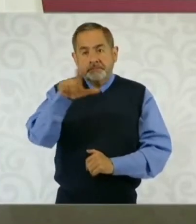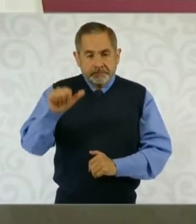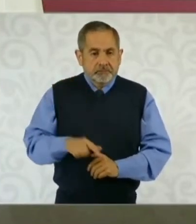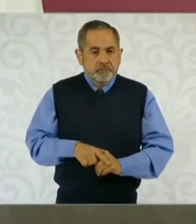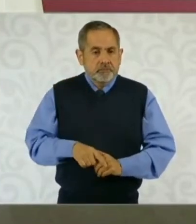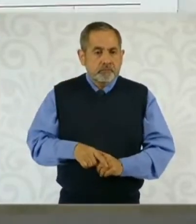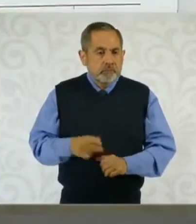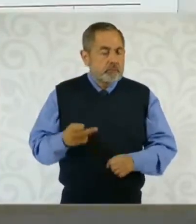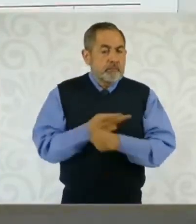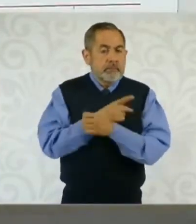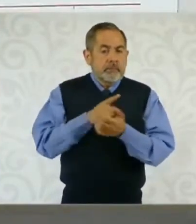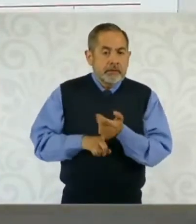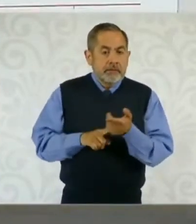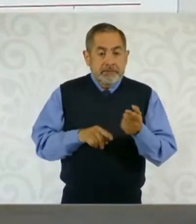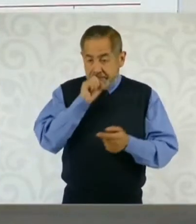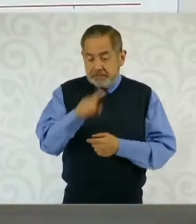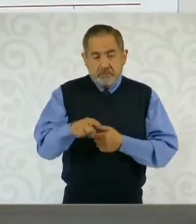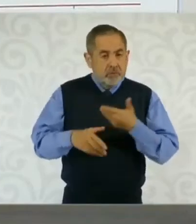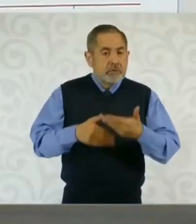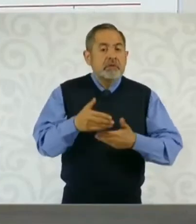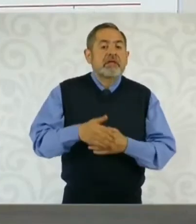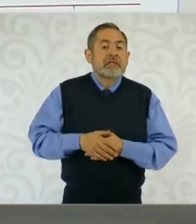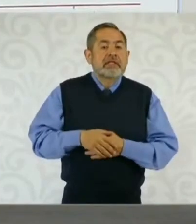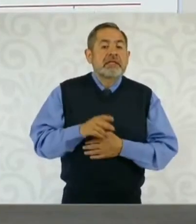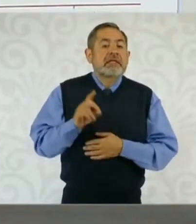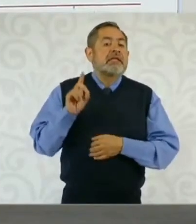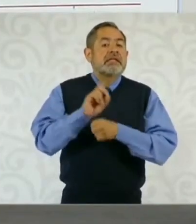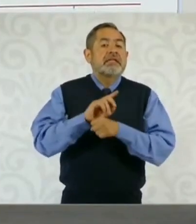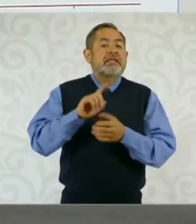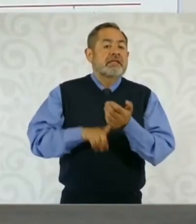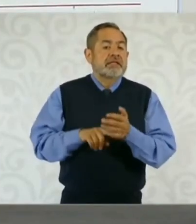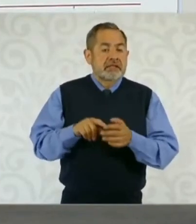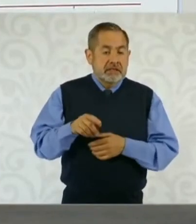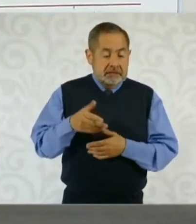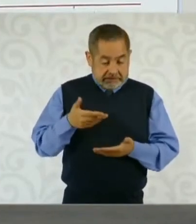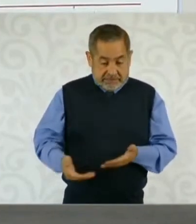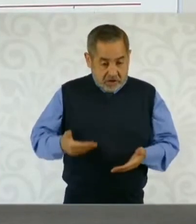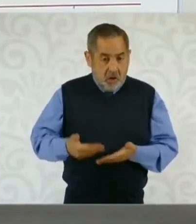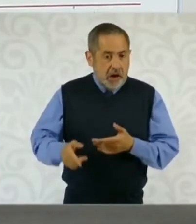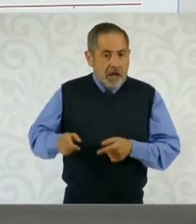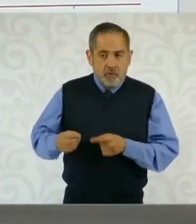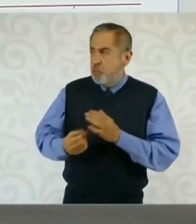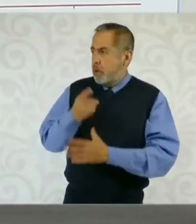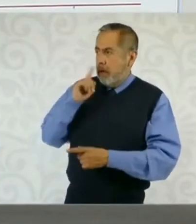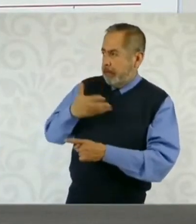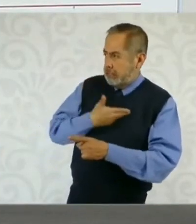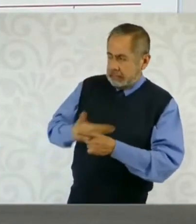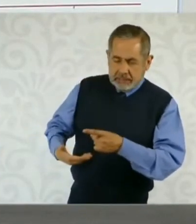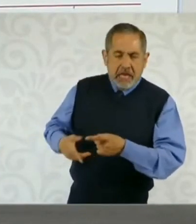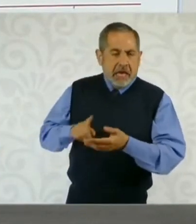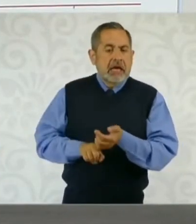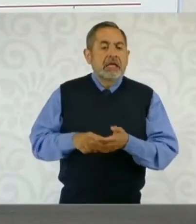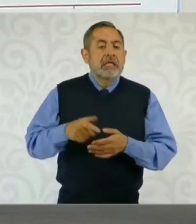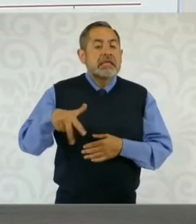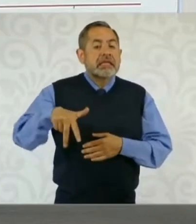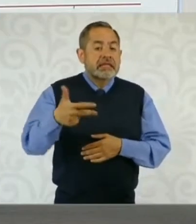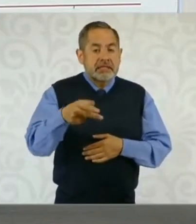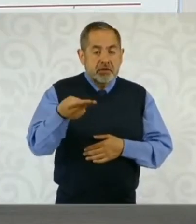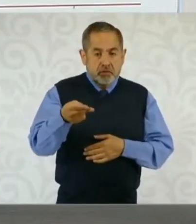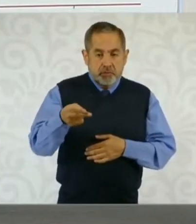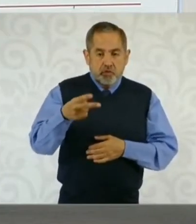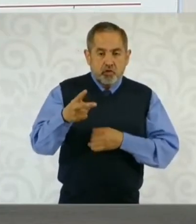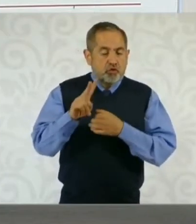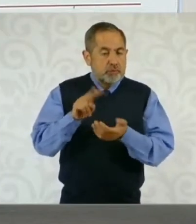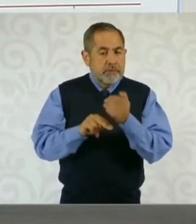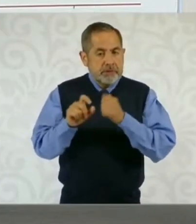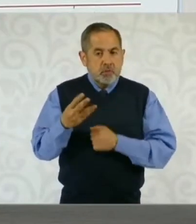Luego tenemos como parte de este proceso, ya en la presente administración, ya con nosotros, que el 13 de